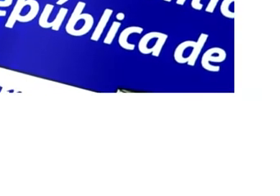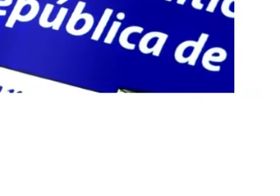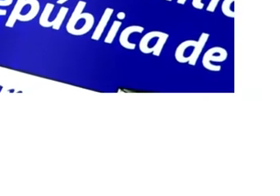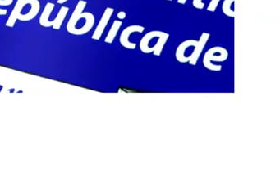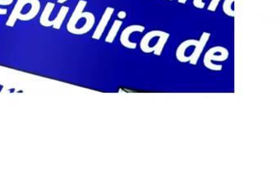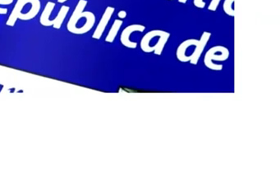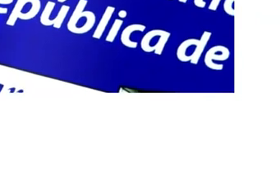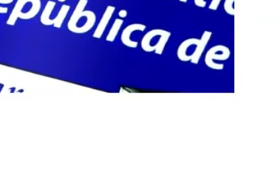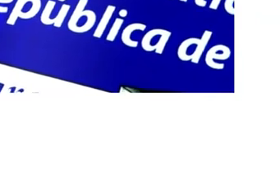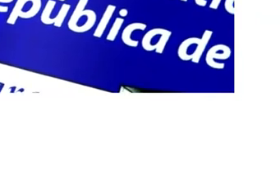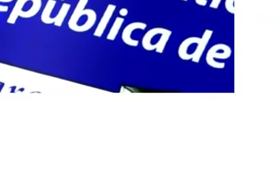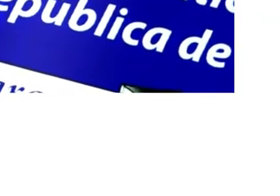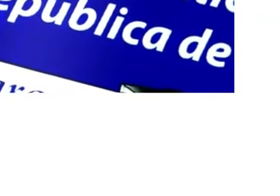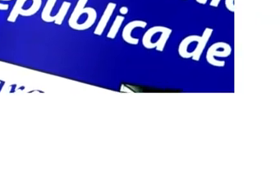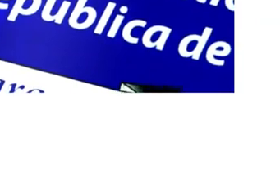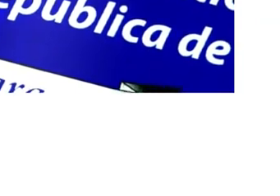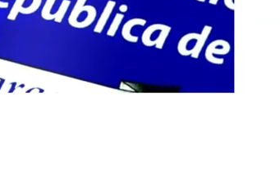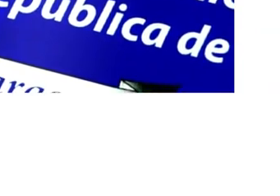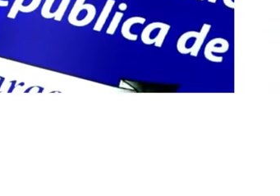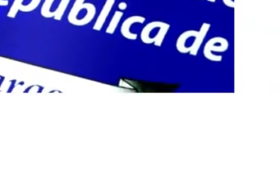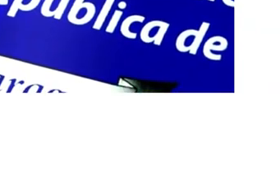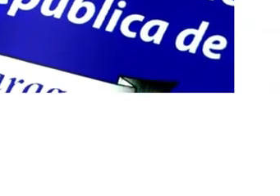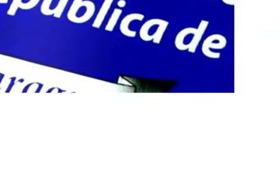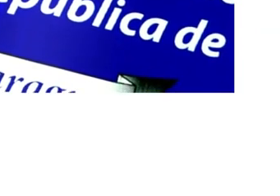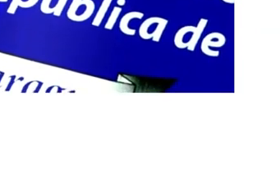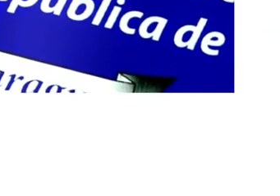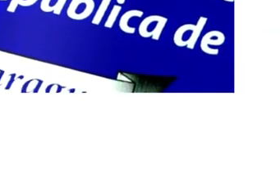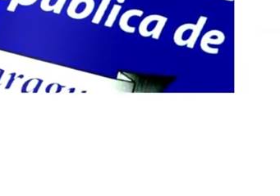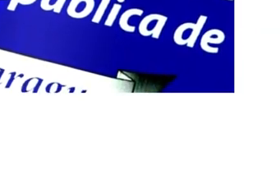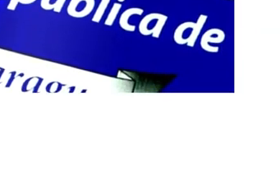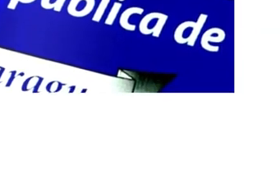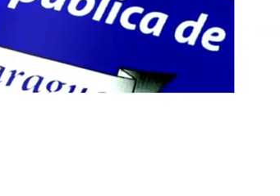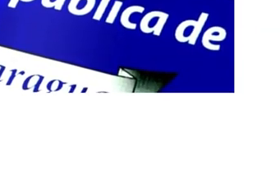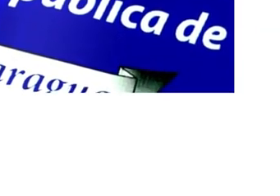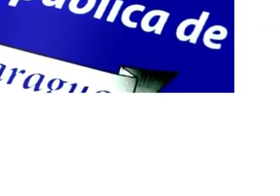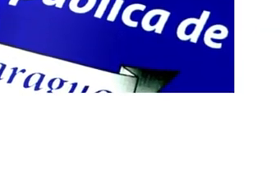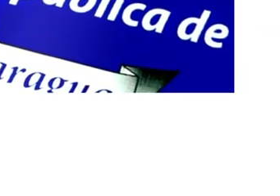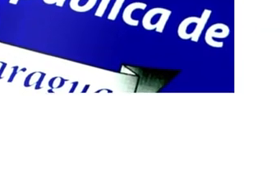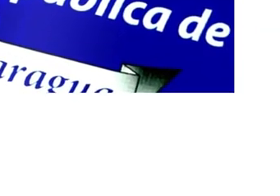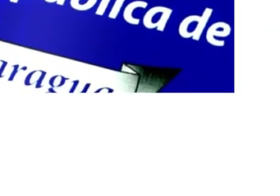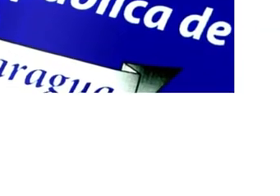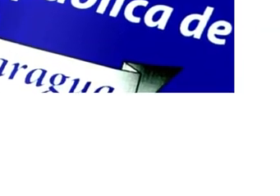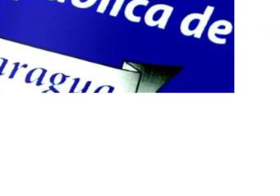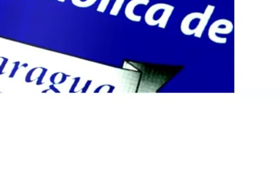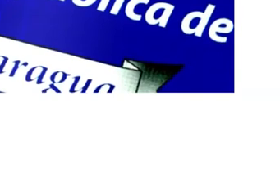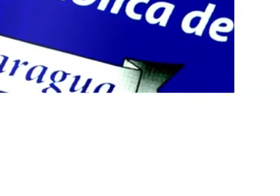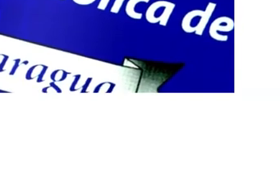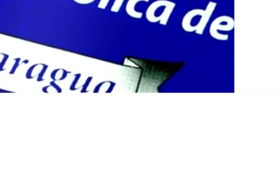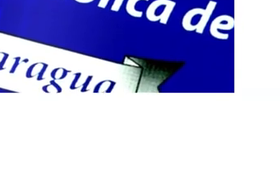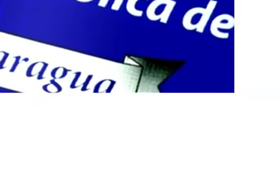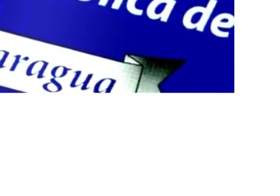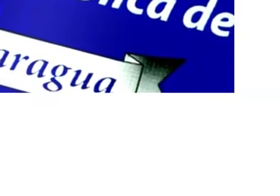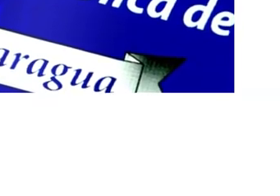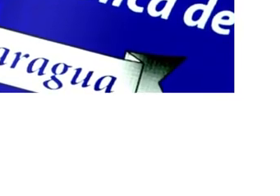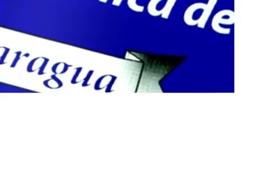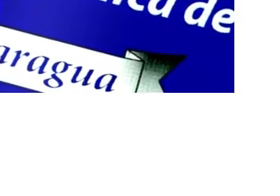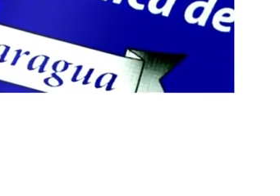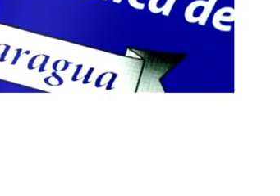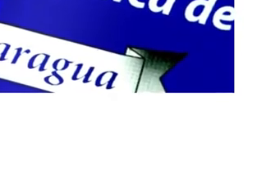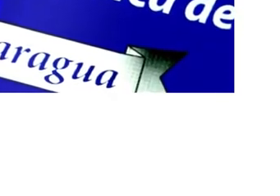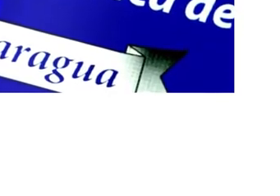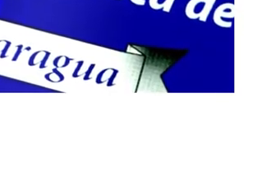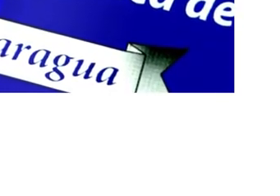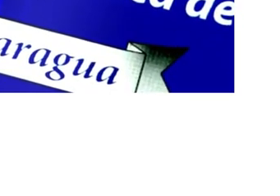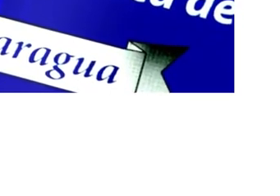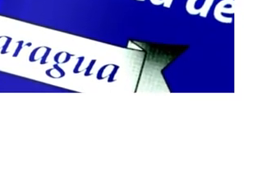103. El Estado garantiza las formas de propiedad pública, privada, cooperativa, asociativa, comunitaria, comunal, familiar y